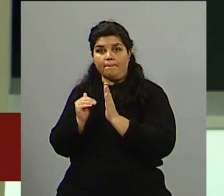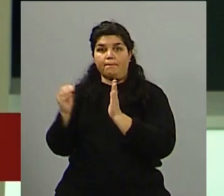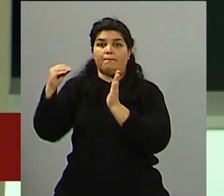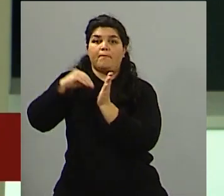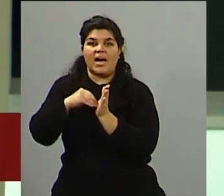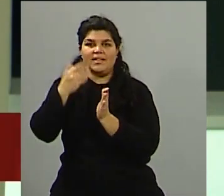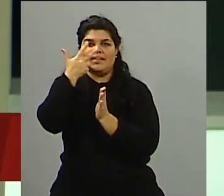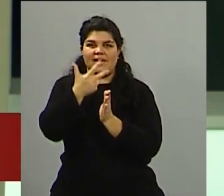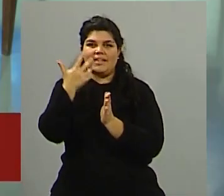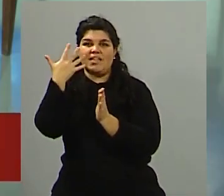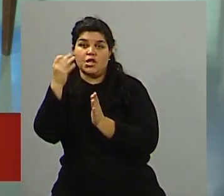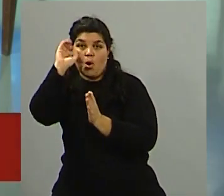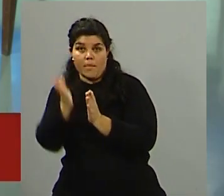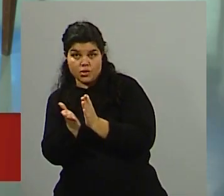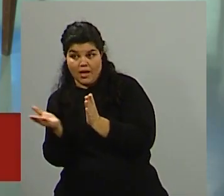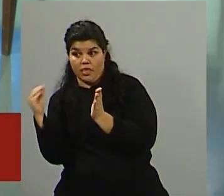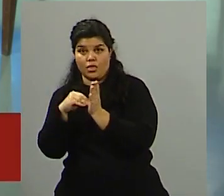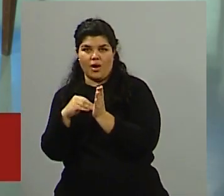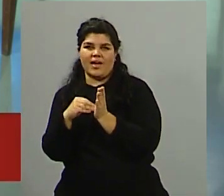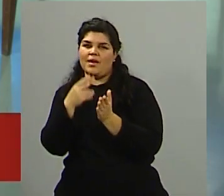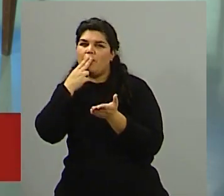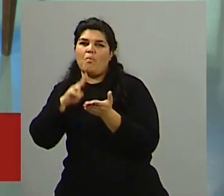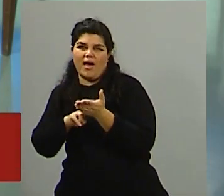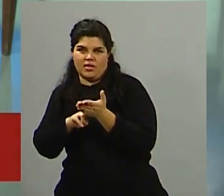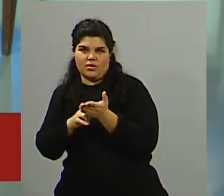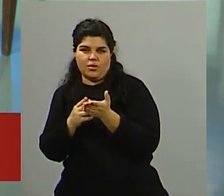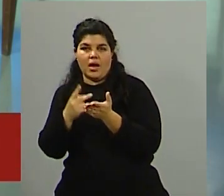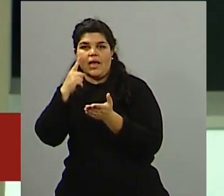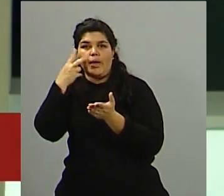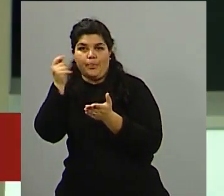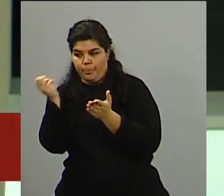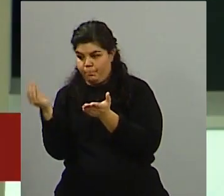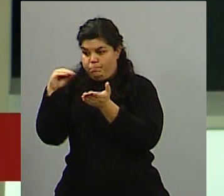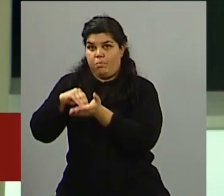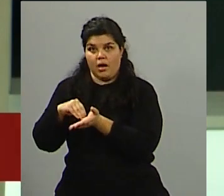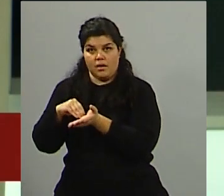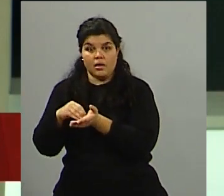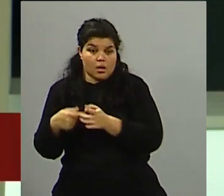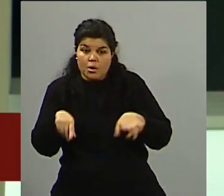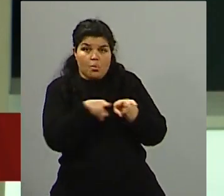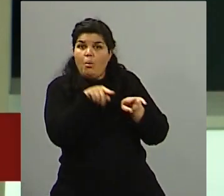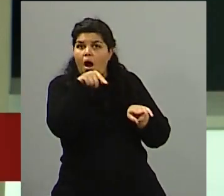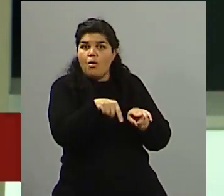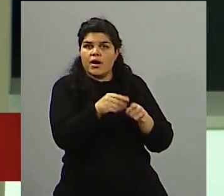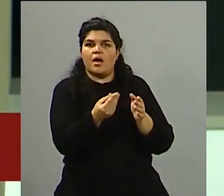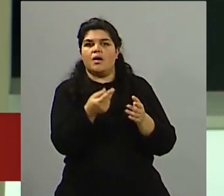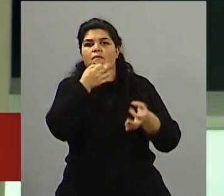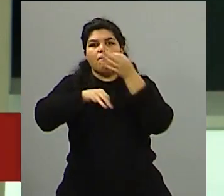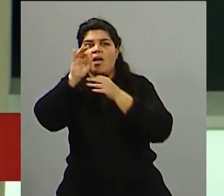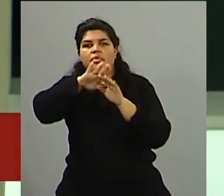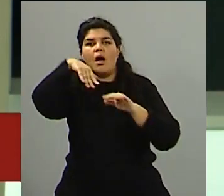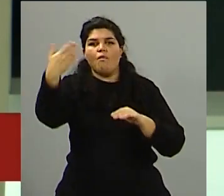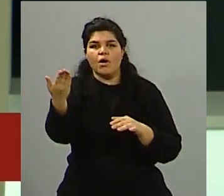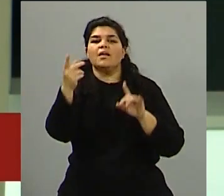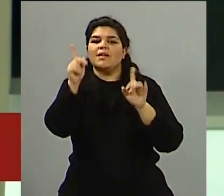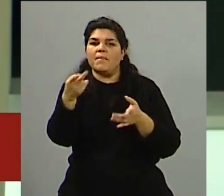se lo aplicaron a determinadas industrias, salvo a las que tienen una correlación directa con la canasta básica alimentaria, para tratar de